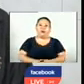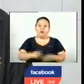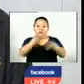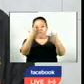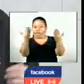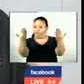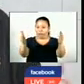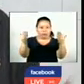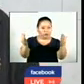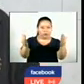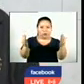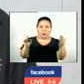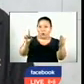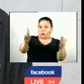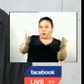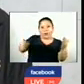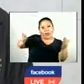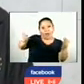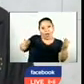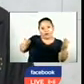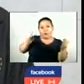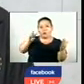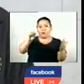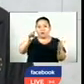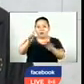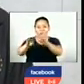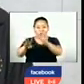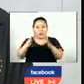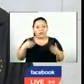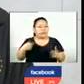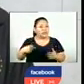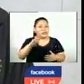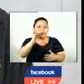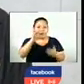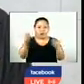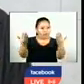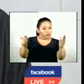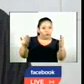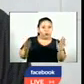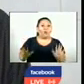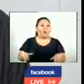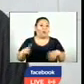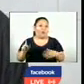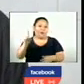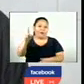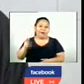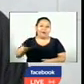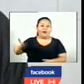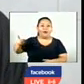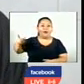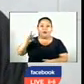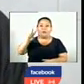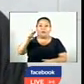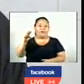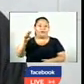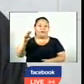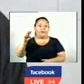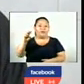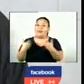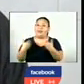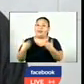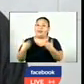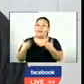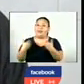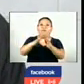comparamos siempre contra el año 2019 como siempre lo decimos debido a que el año 2020 pues tuvo la particularidad de que estuvimos